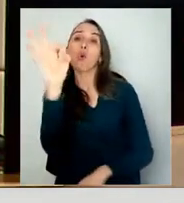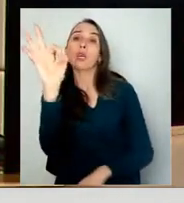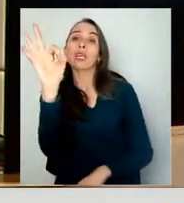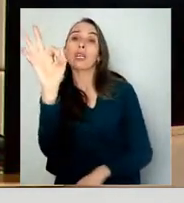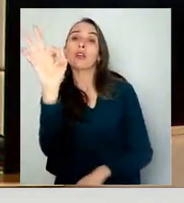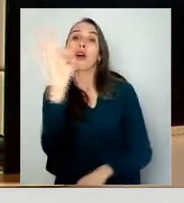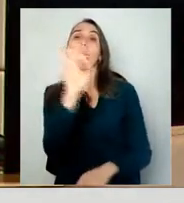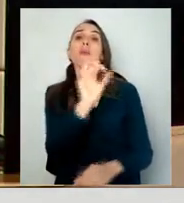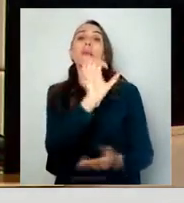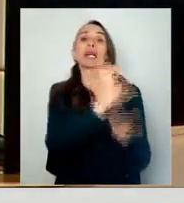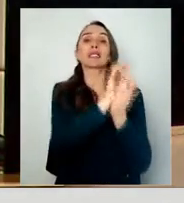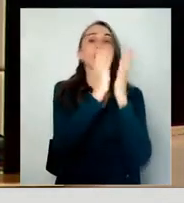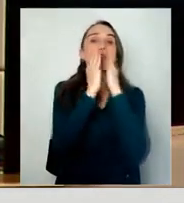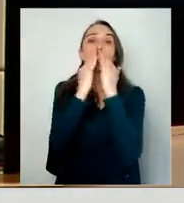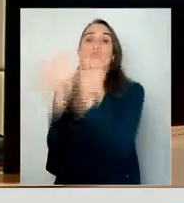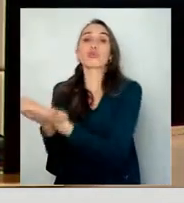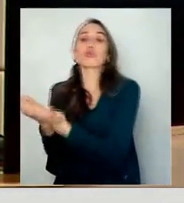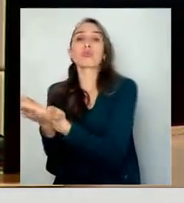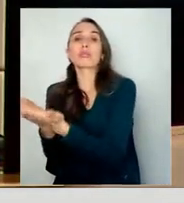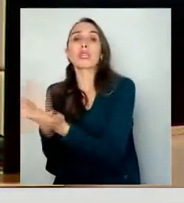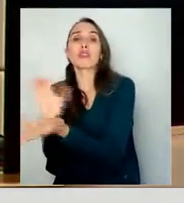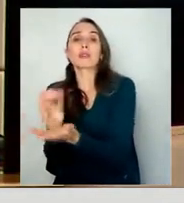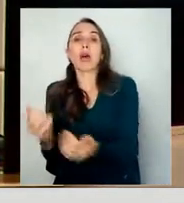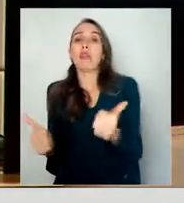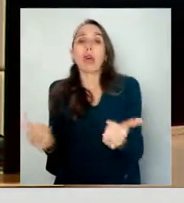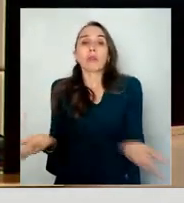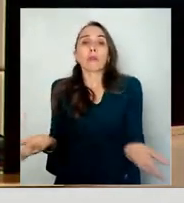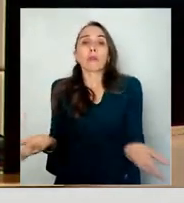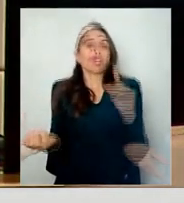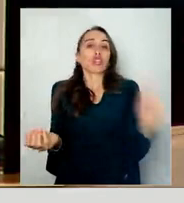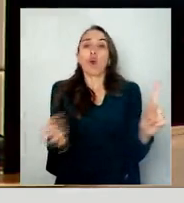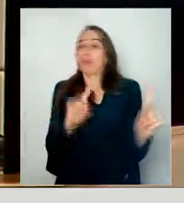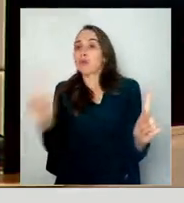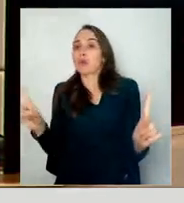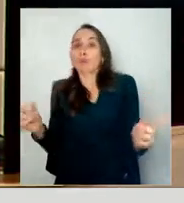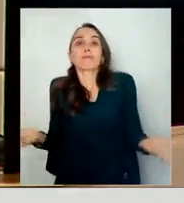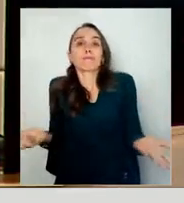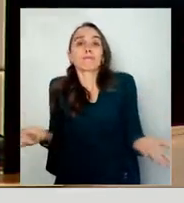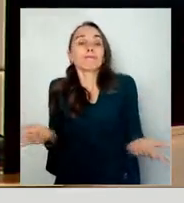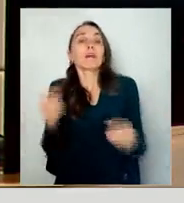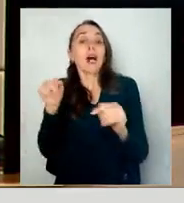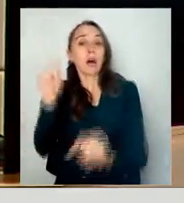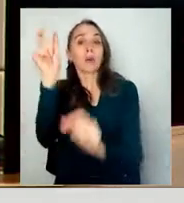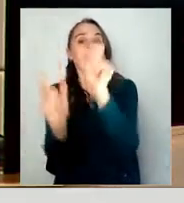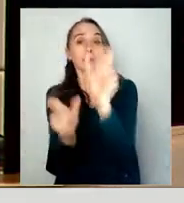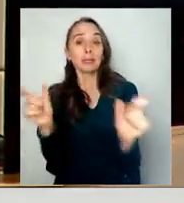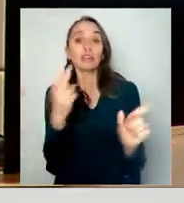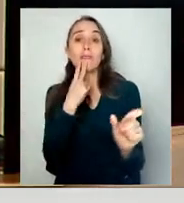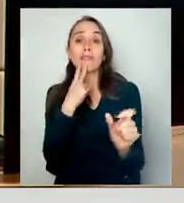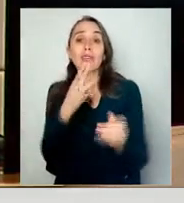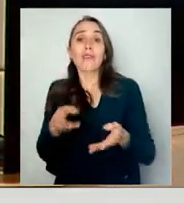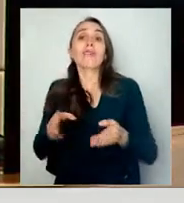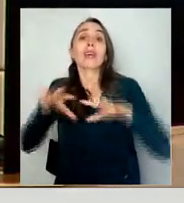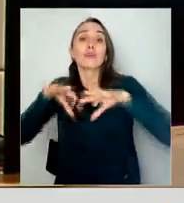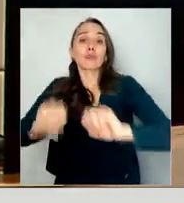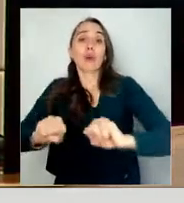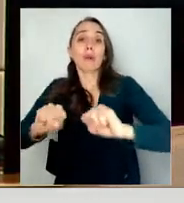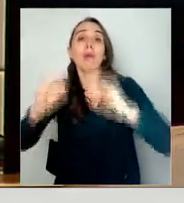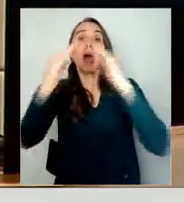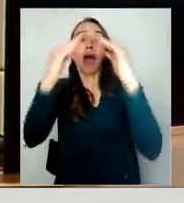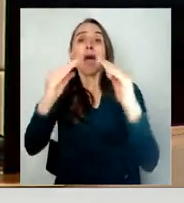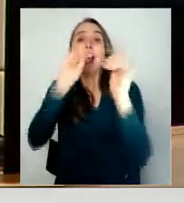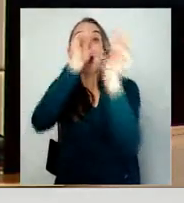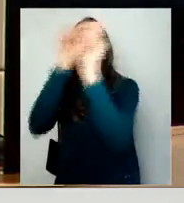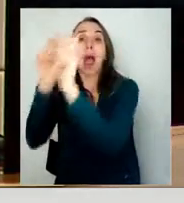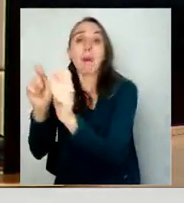subsidio del estado en resumidas cuentas presidentes hoy se encuentran no solo viviendo en campamentos sino que además con La amenaza de